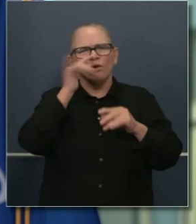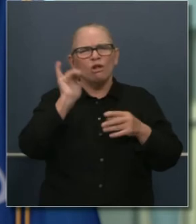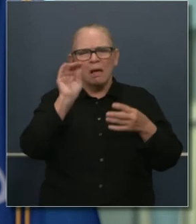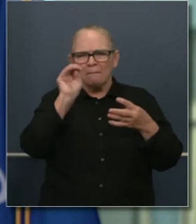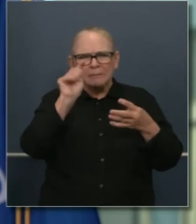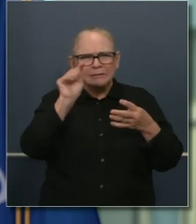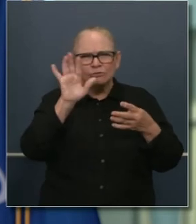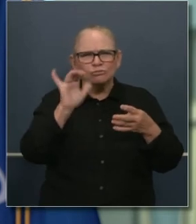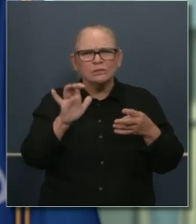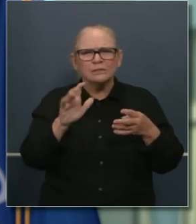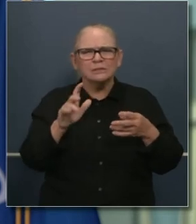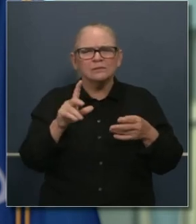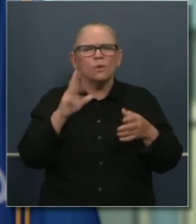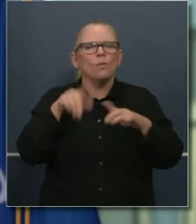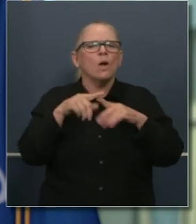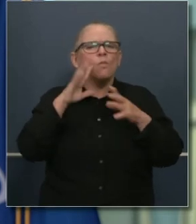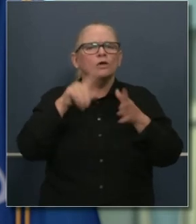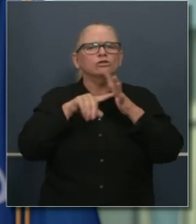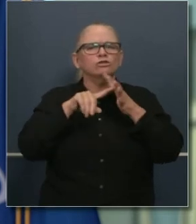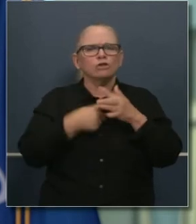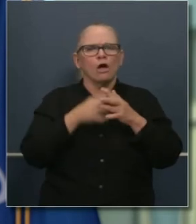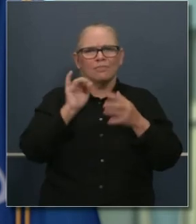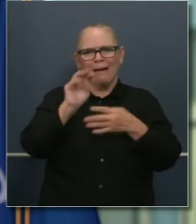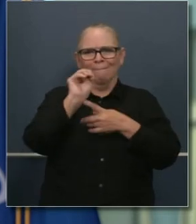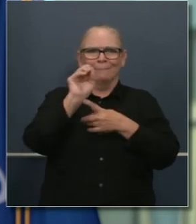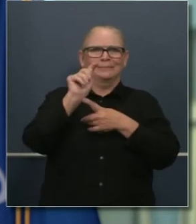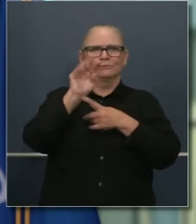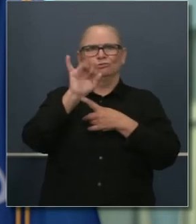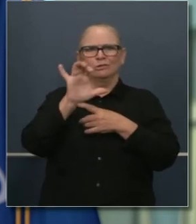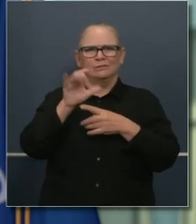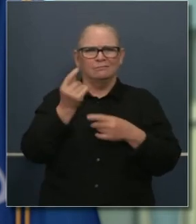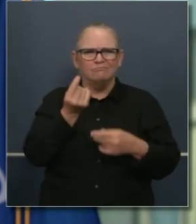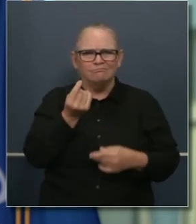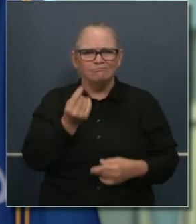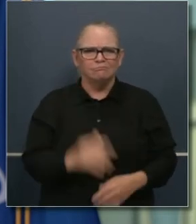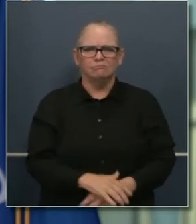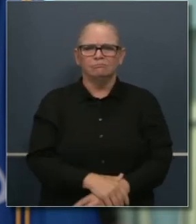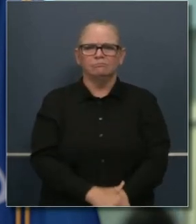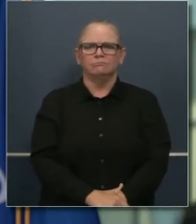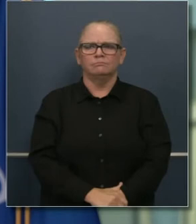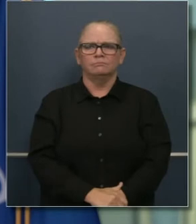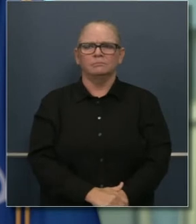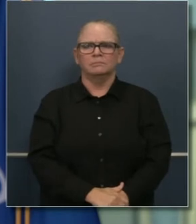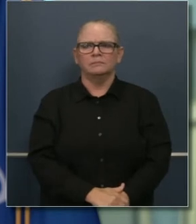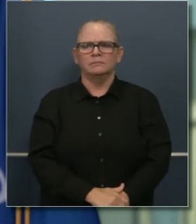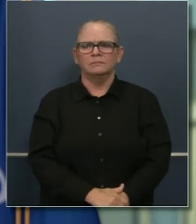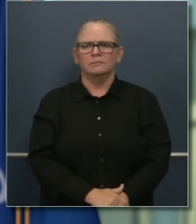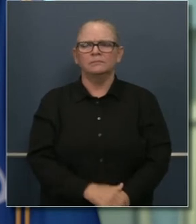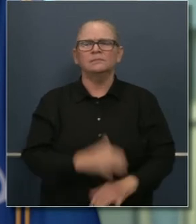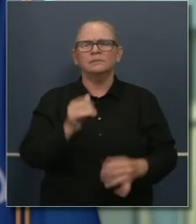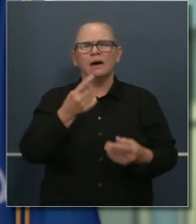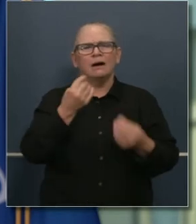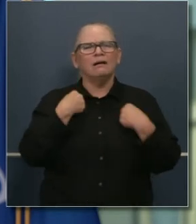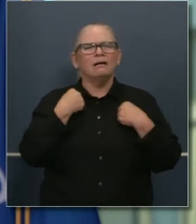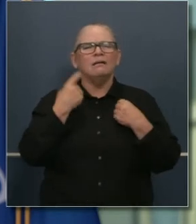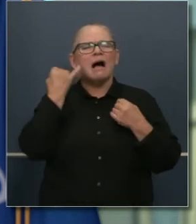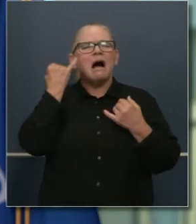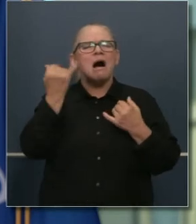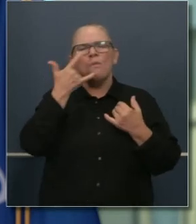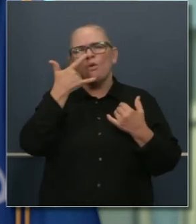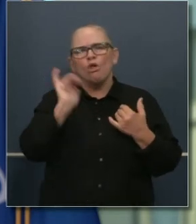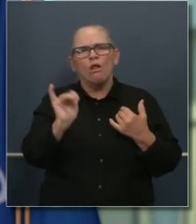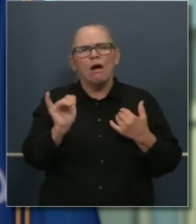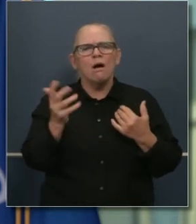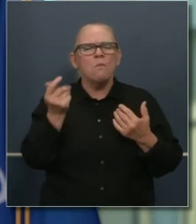en cuanto a la cob y queremos saber si nos puede dar más detalles más específicos y that sobre lo que